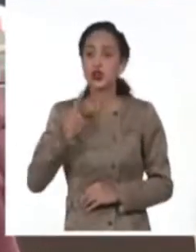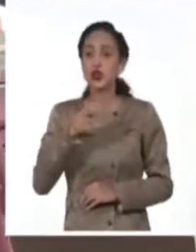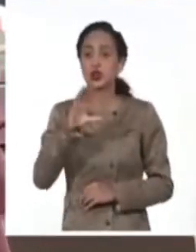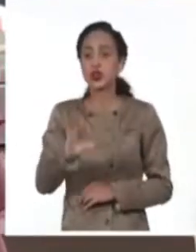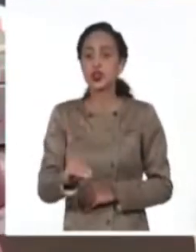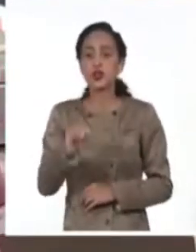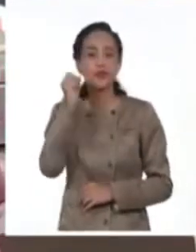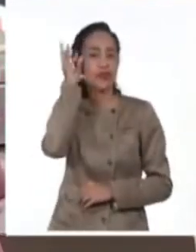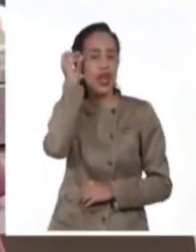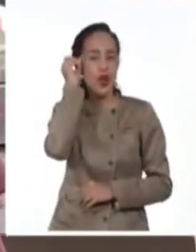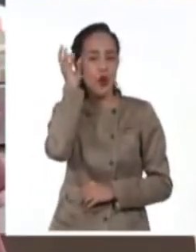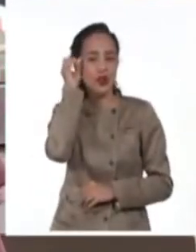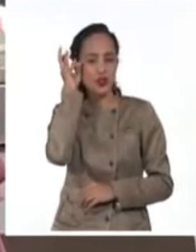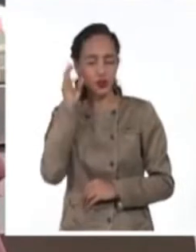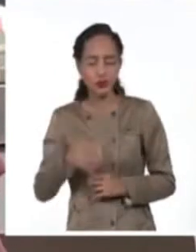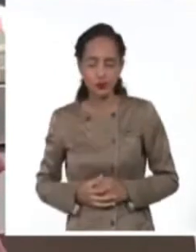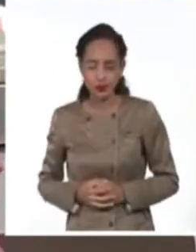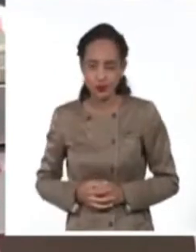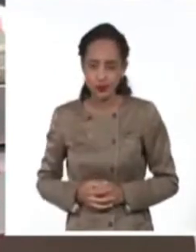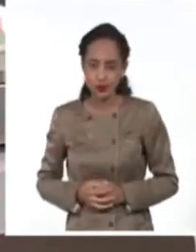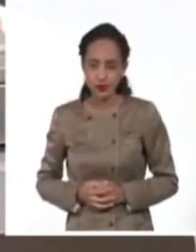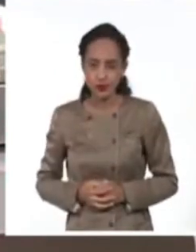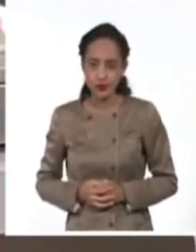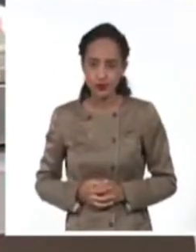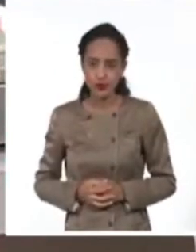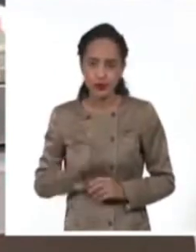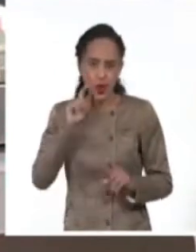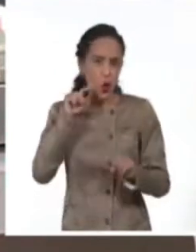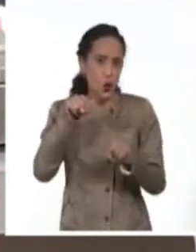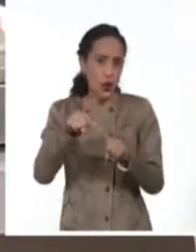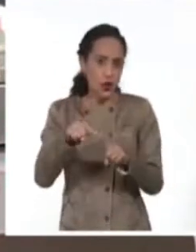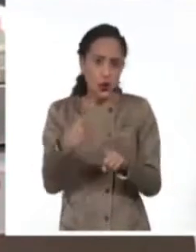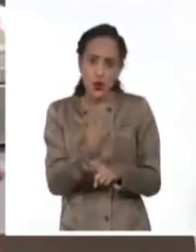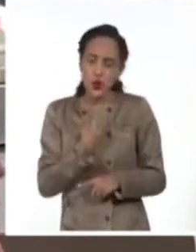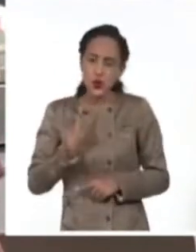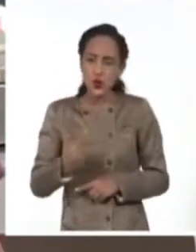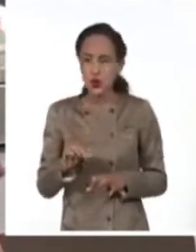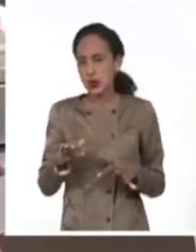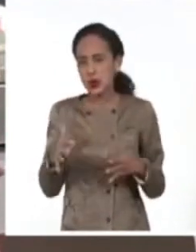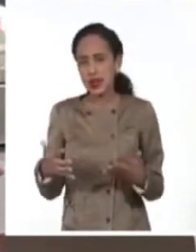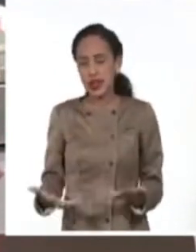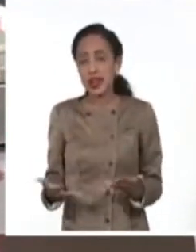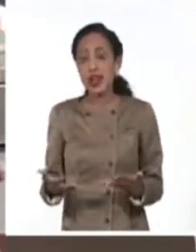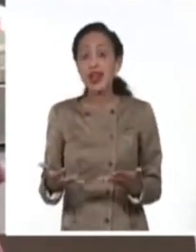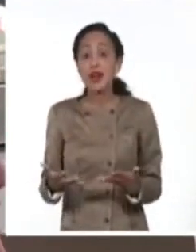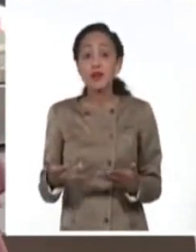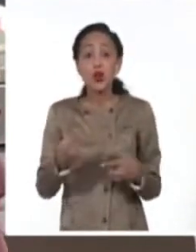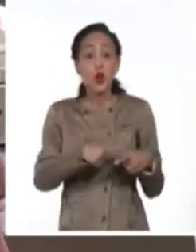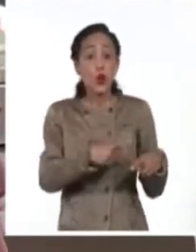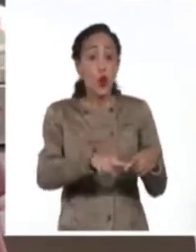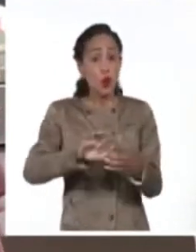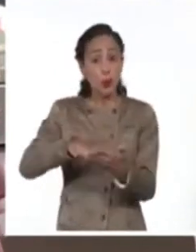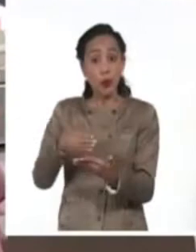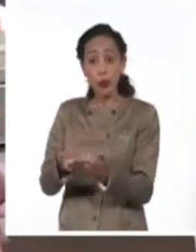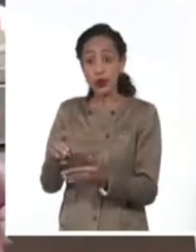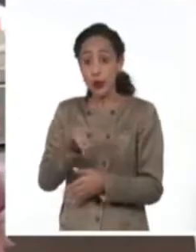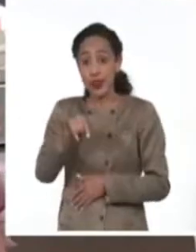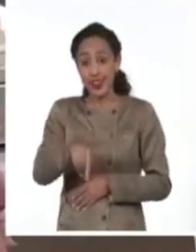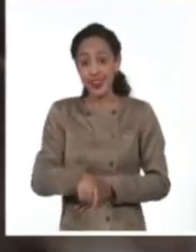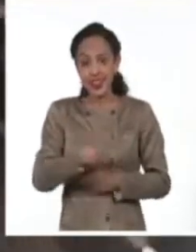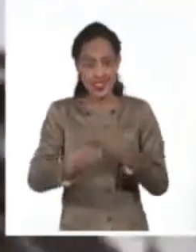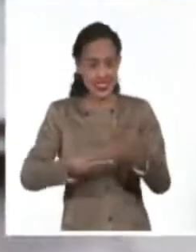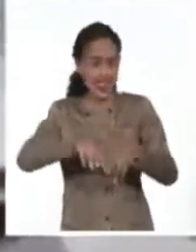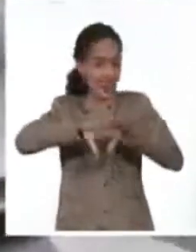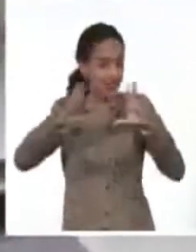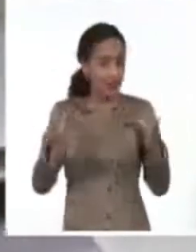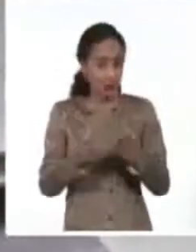una innovación. Nosotros está la intención y el acompañamiento de que platos y propuestas como esta se generalicen en el